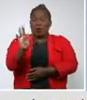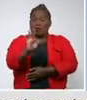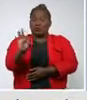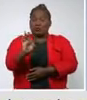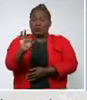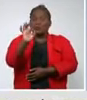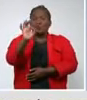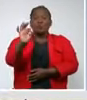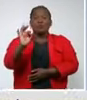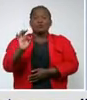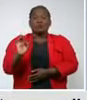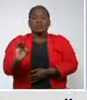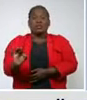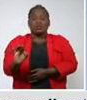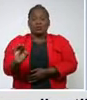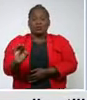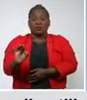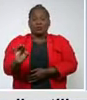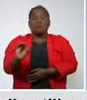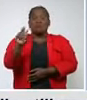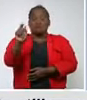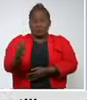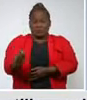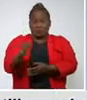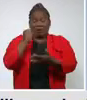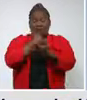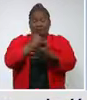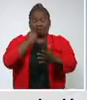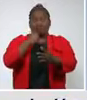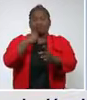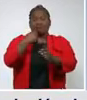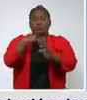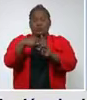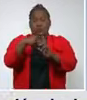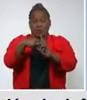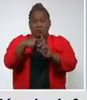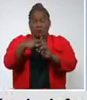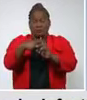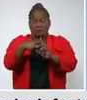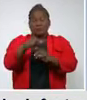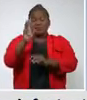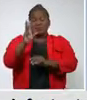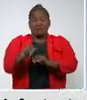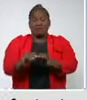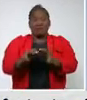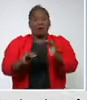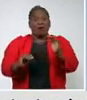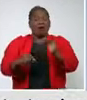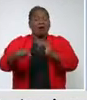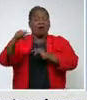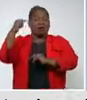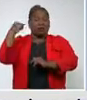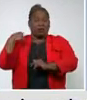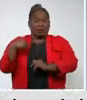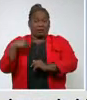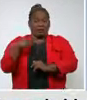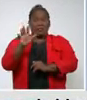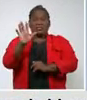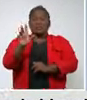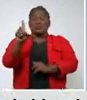44,88% de los casos del mundo, una cifra en el día de ayer, o hasta el día de ayer, de